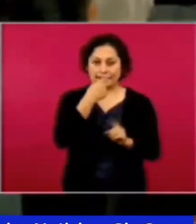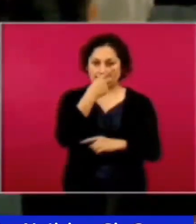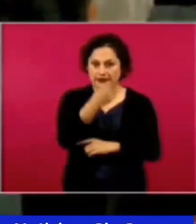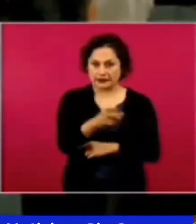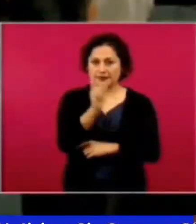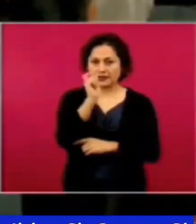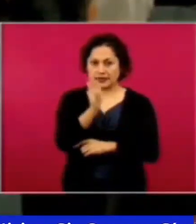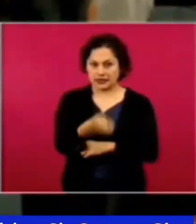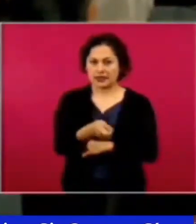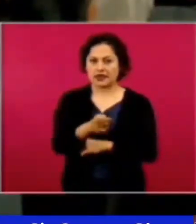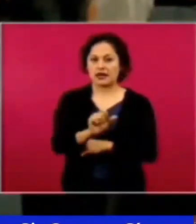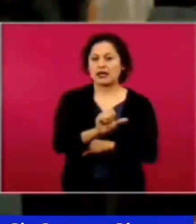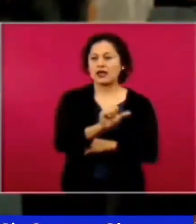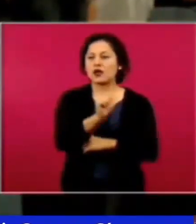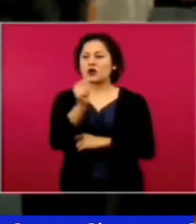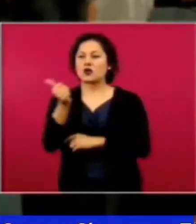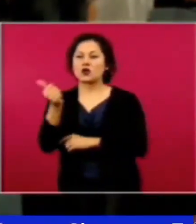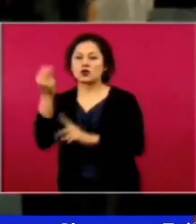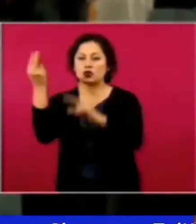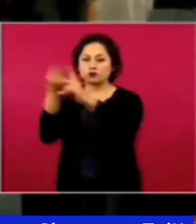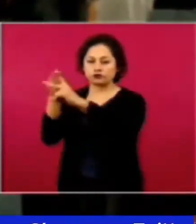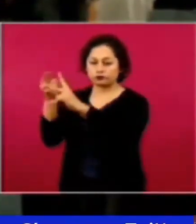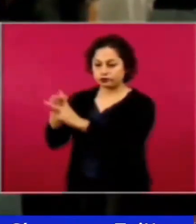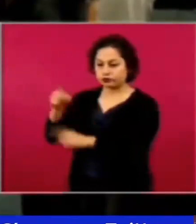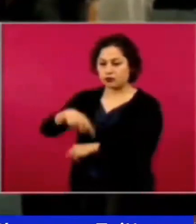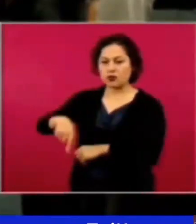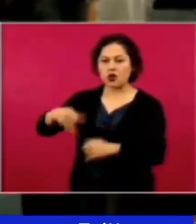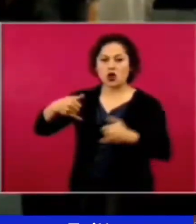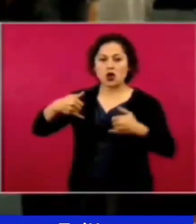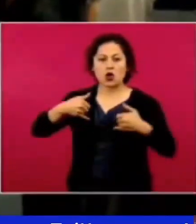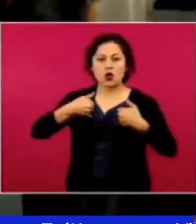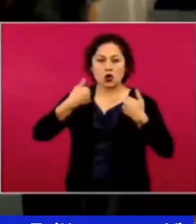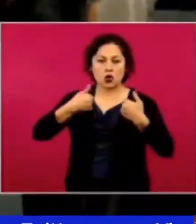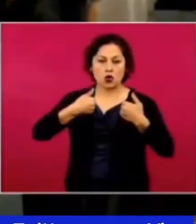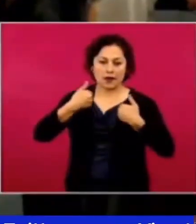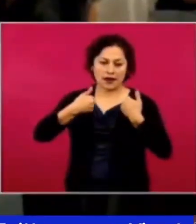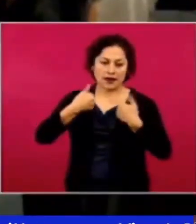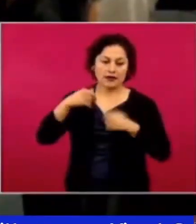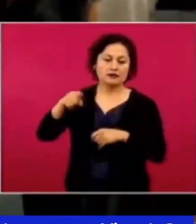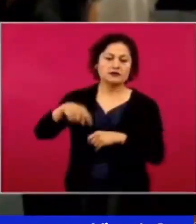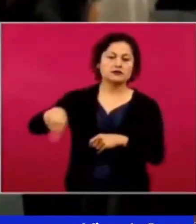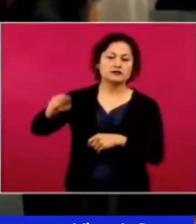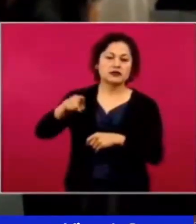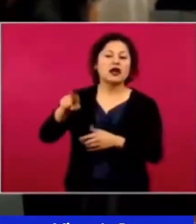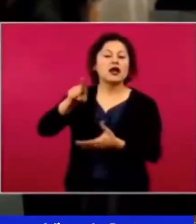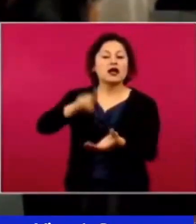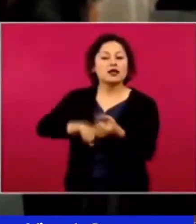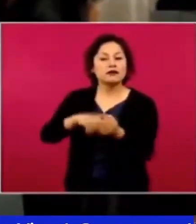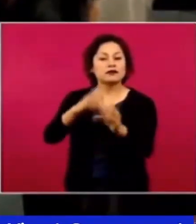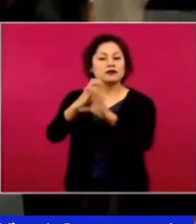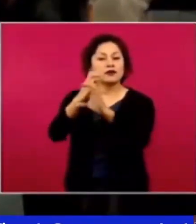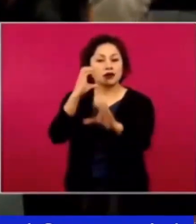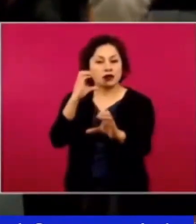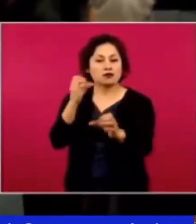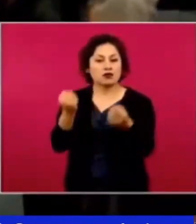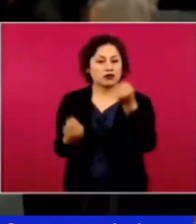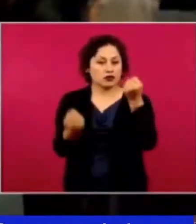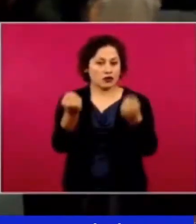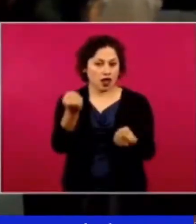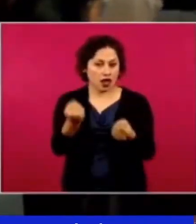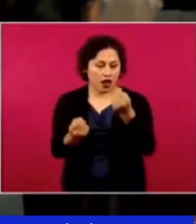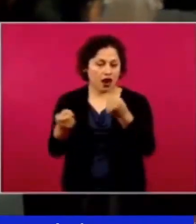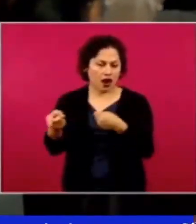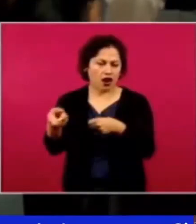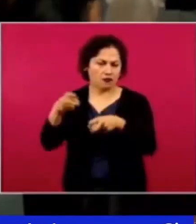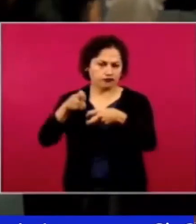ejecución extrajudicial de unos jóvenes o civiles que iban en una camioneta y que eran pues en